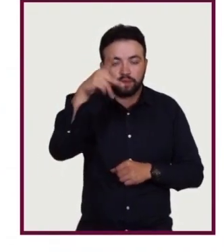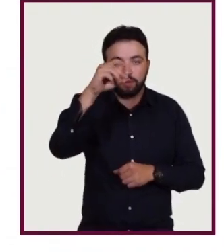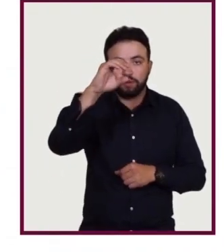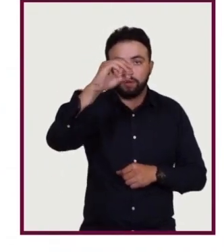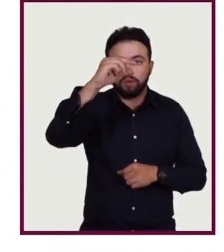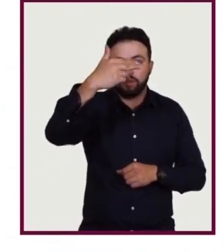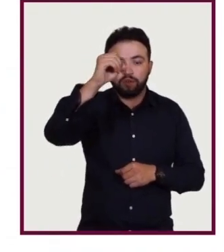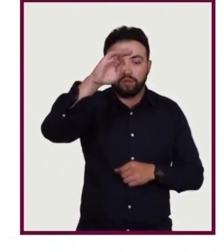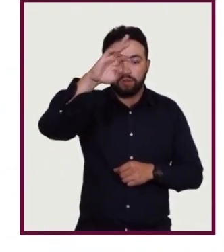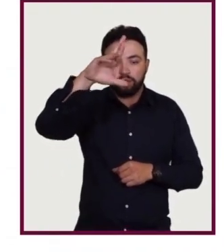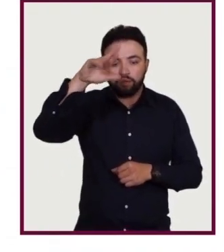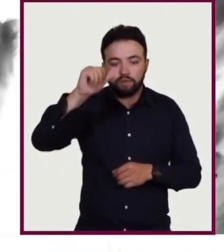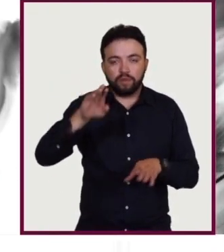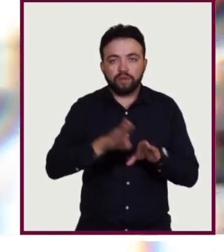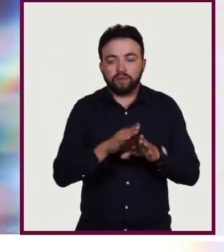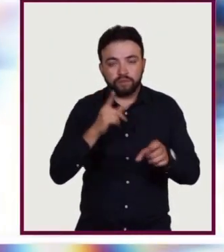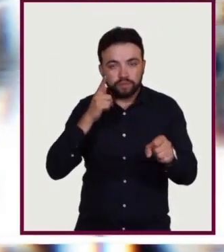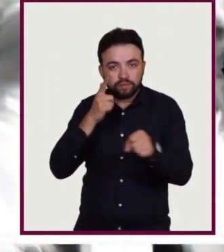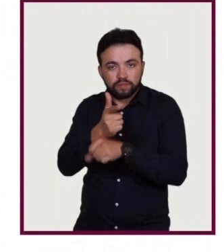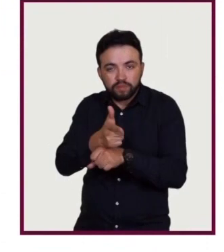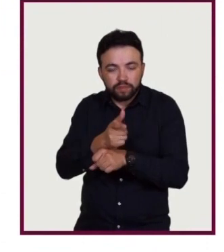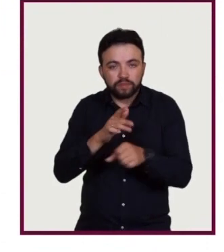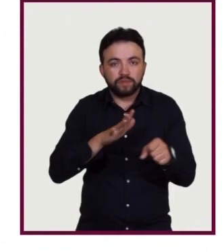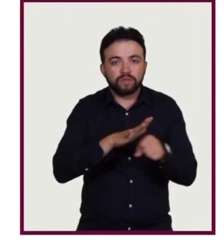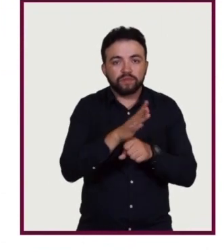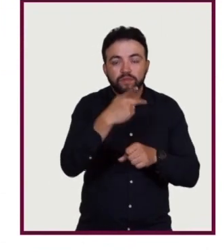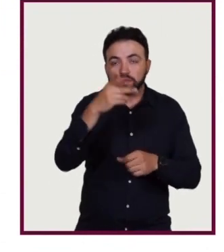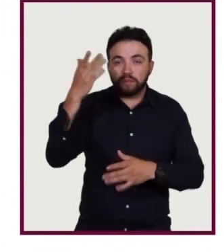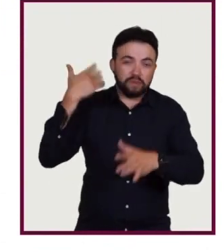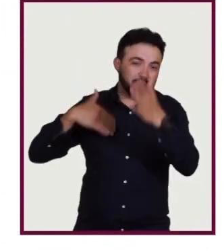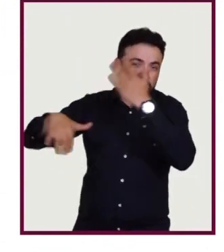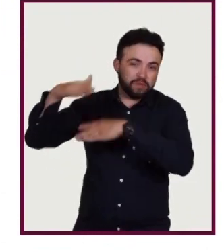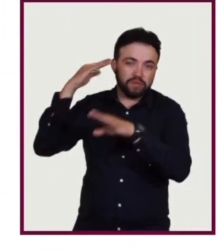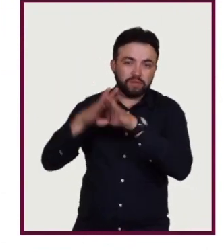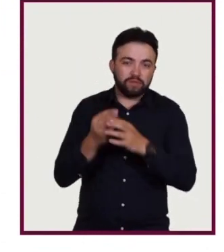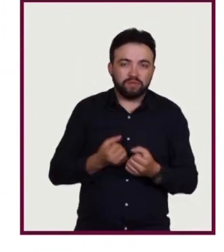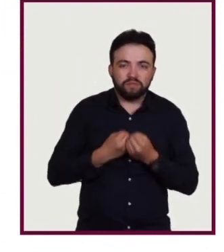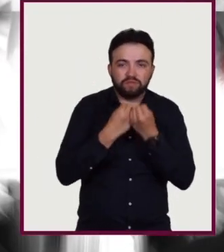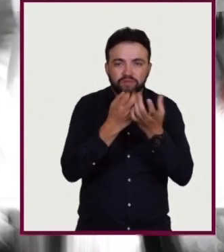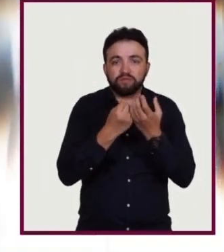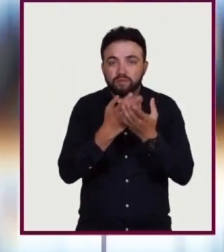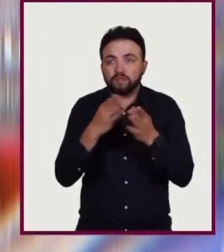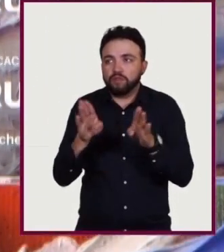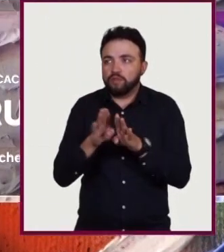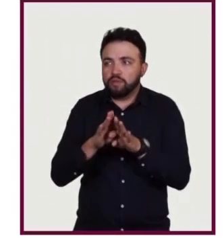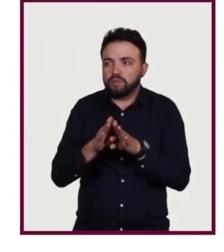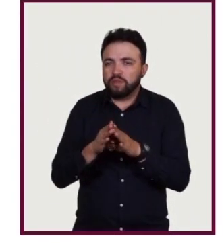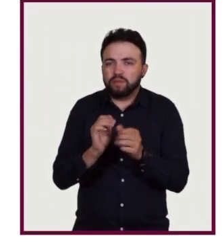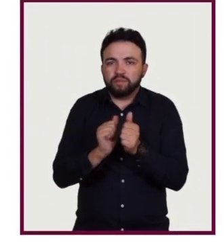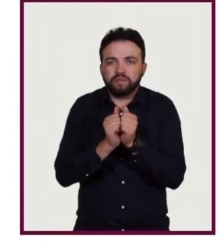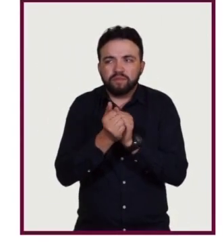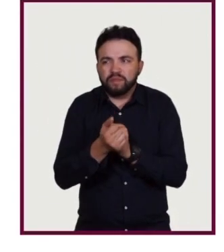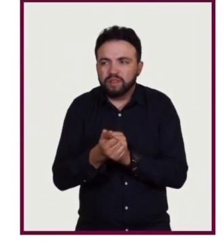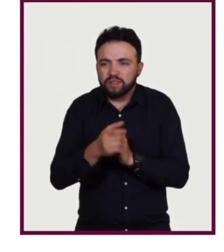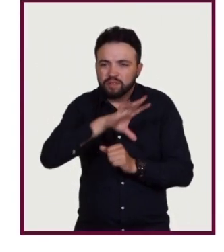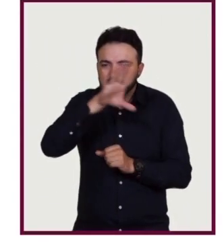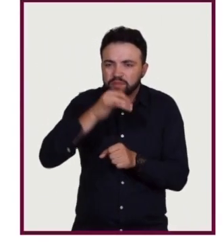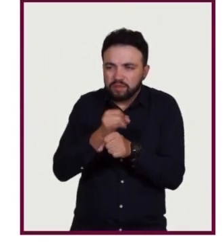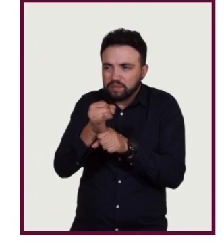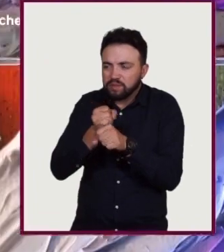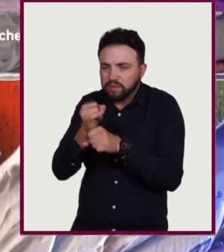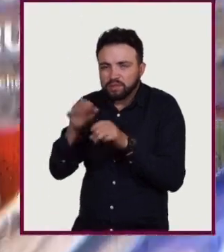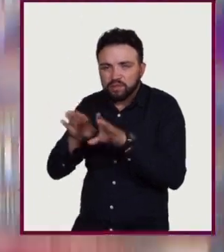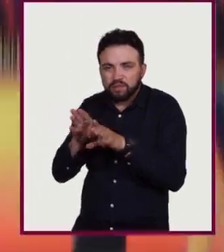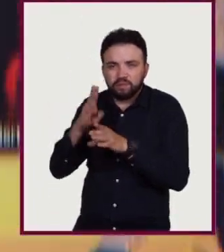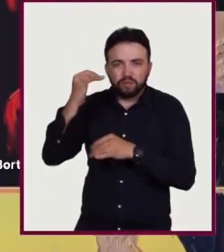el resultado de una exploración artística digital de cómo evolucionan las ideas y a qué velocidad. Su más reciente serie, Virus